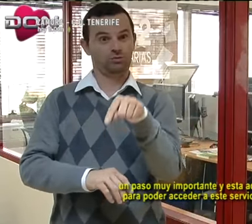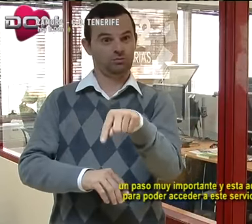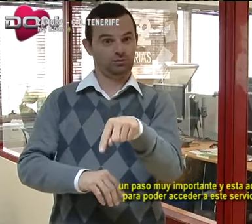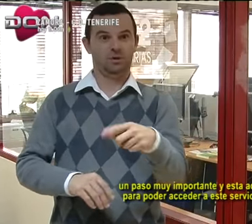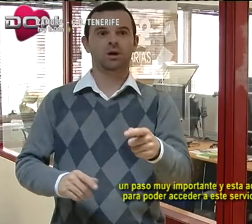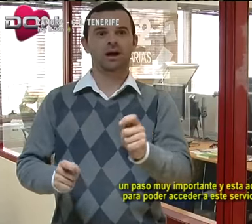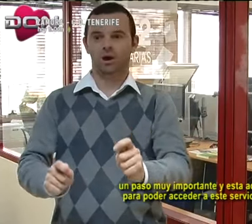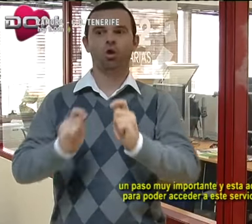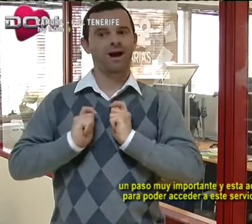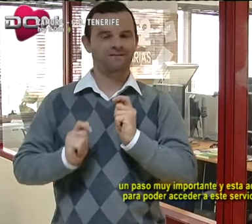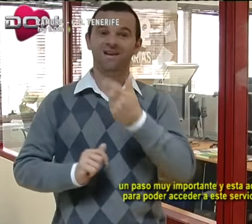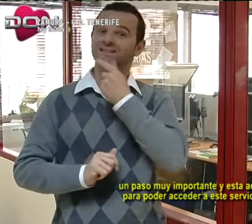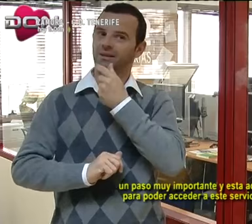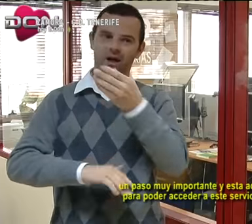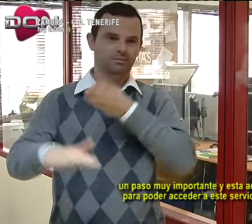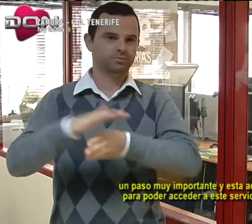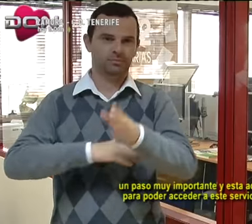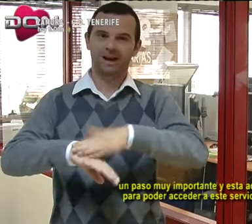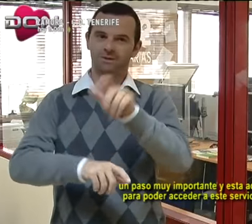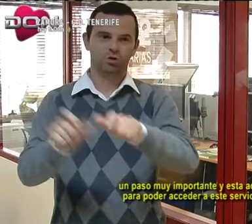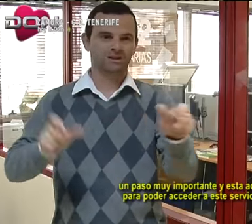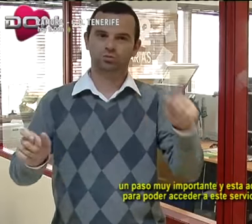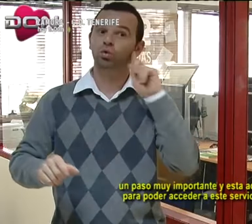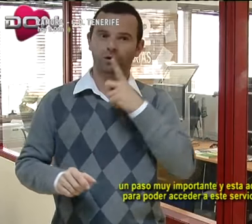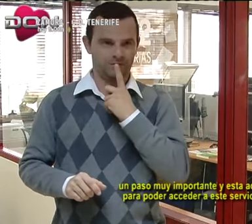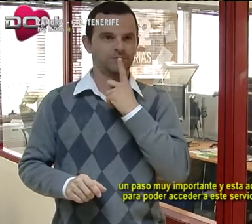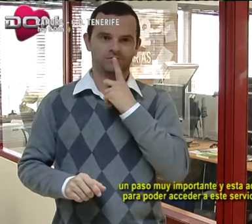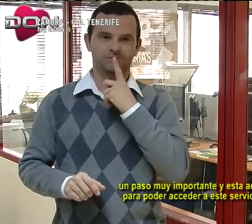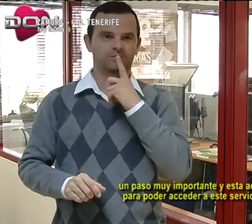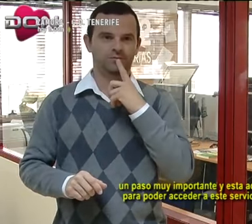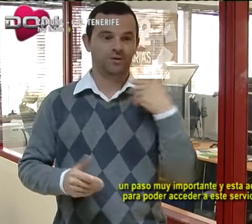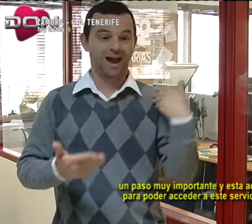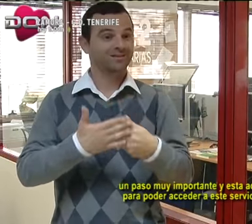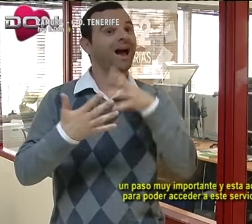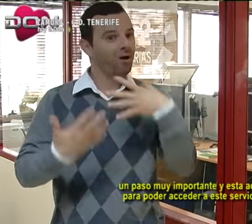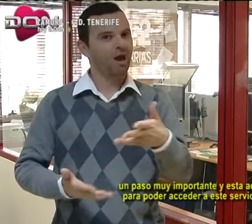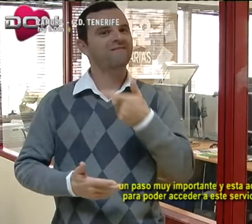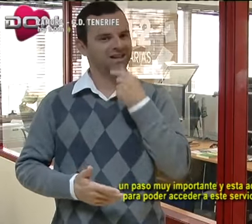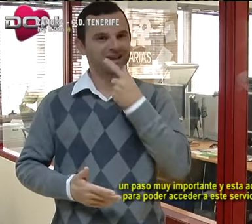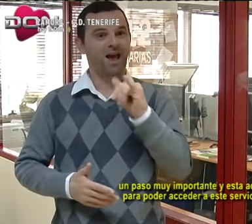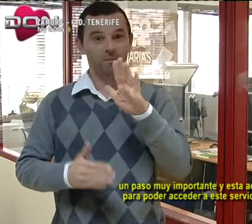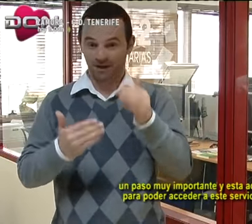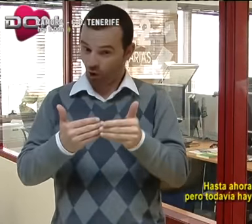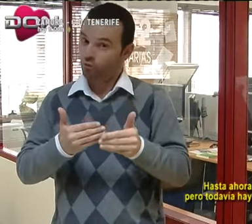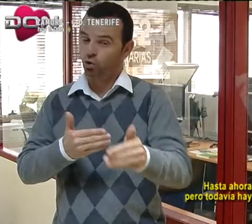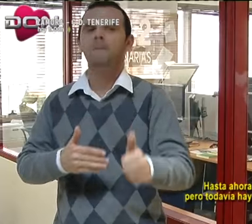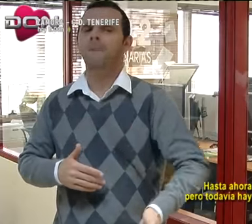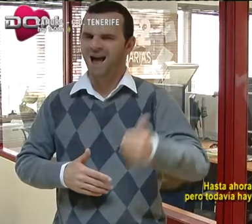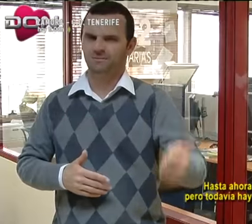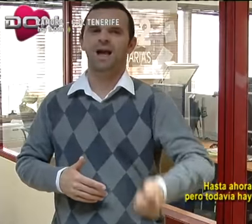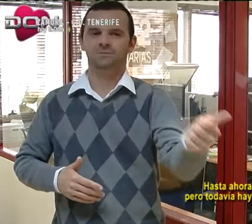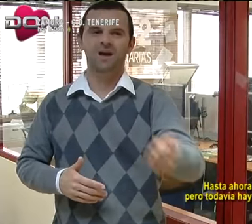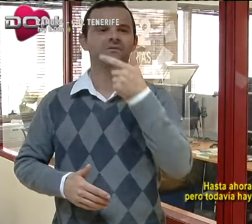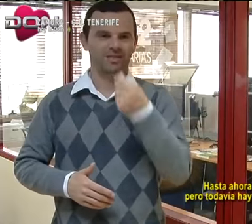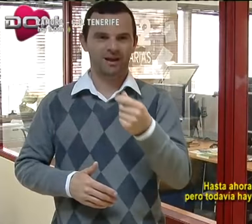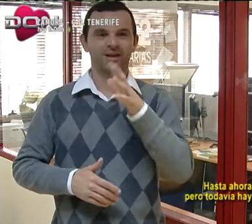importante. Y esta adaptación, pues bueno, ya nos da las facilidades para poder acceder a este servicio, a todas las personas sordas. Hasta ahora,